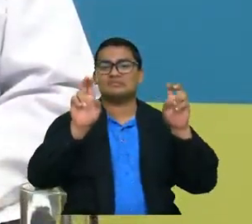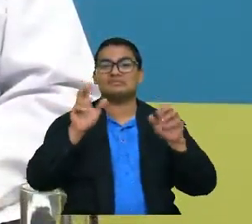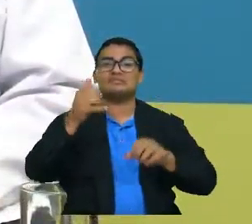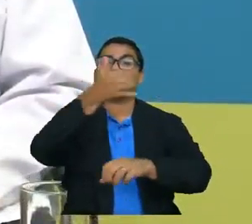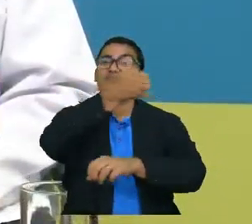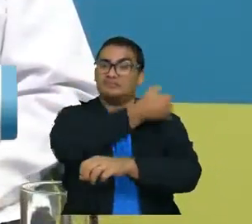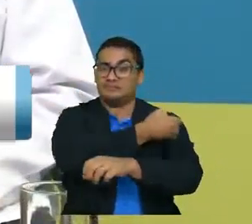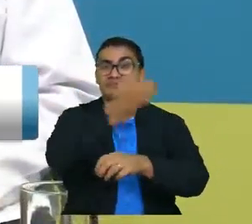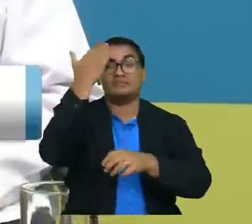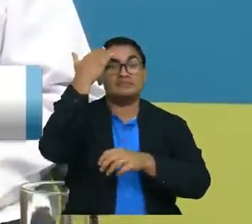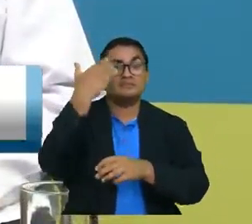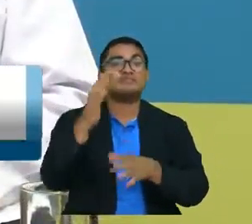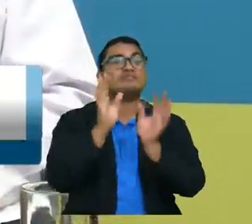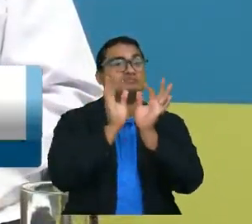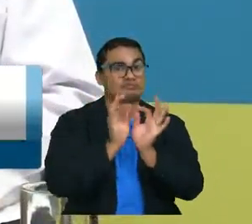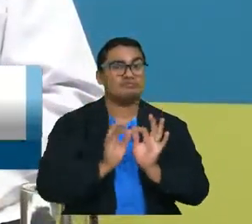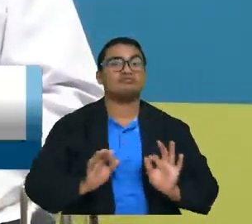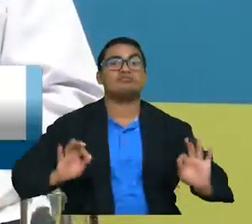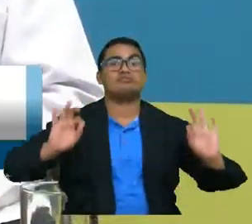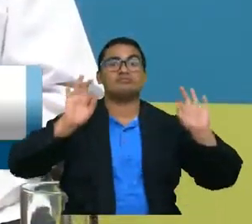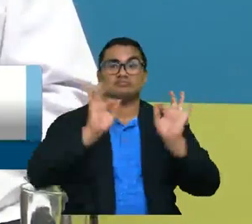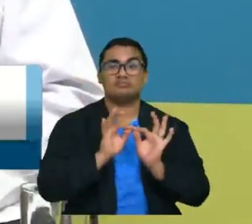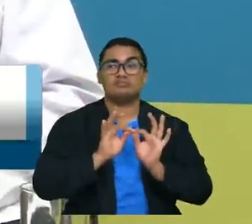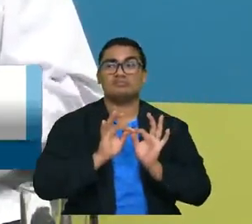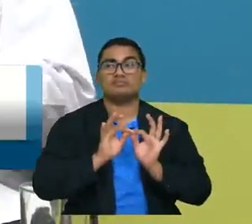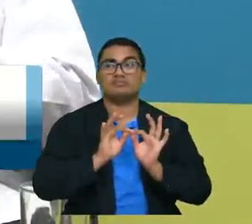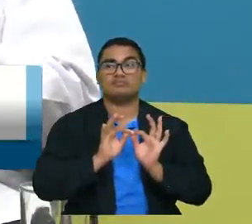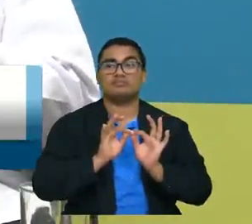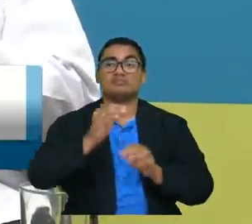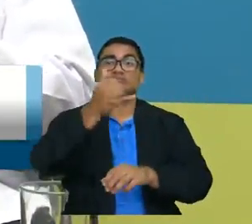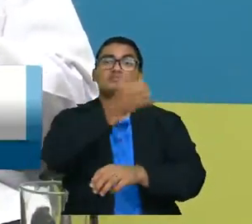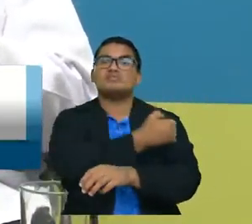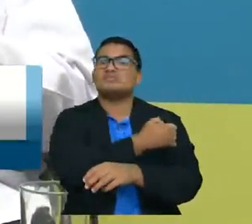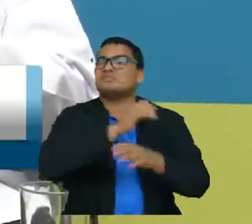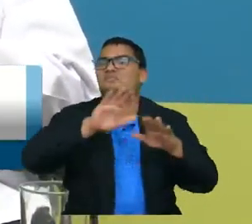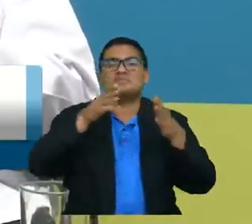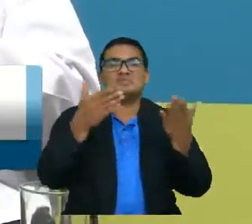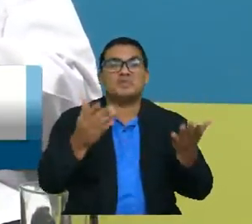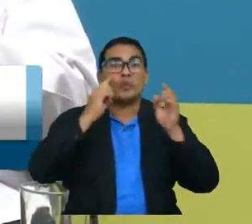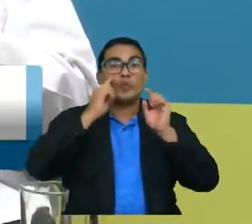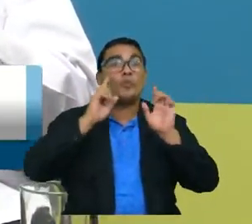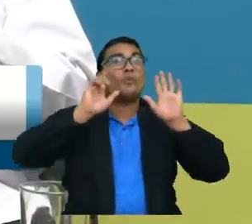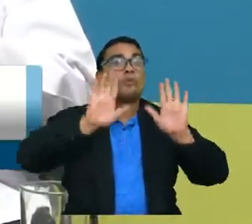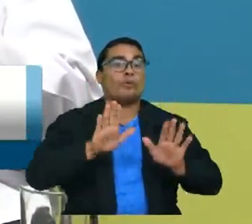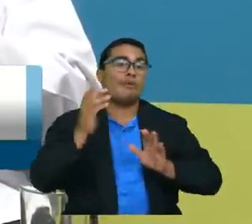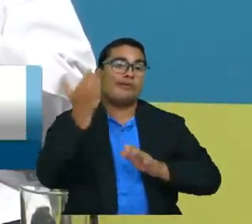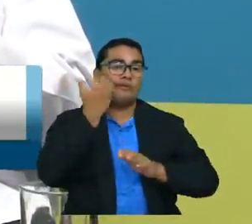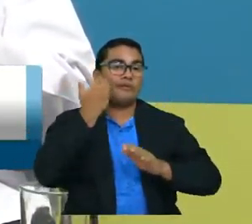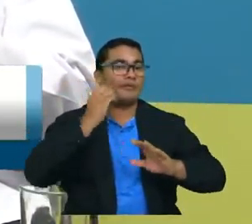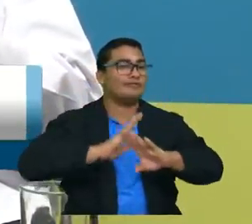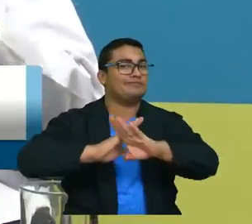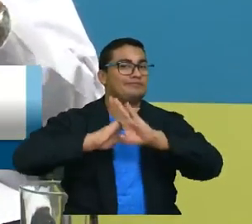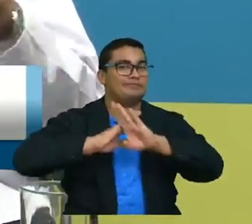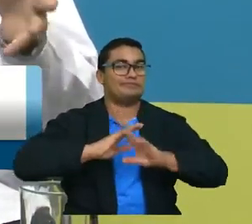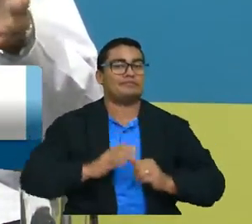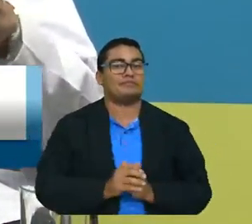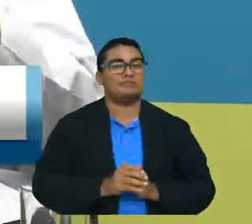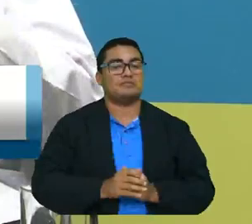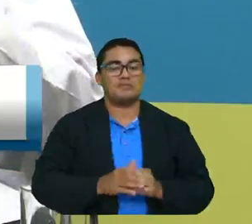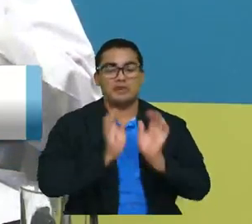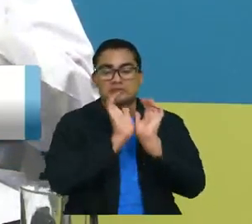saber que la vacuna es un medicamento que se utiliza para prevenir que te den las diferentes enfermedades. Ya sea